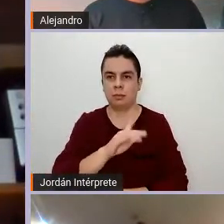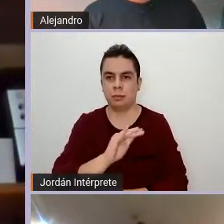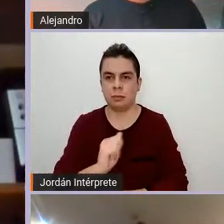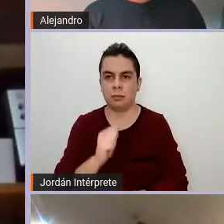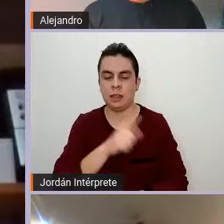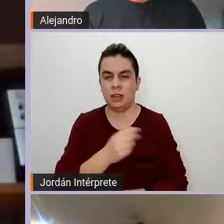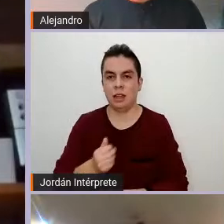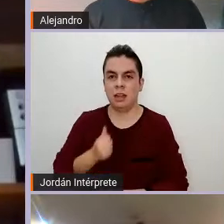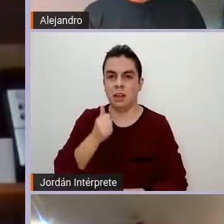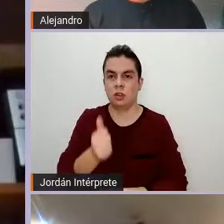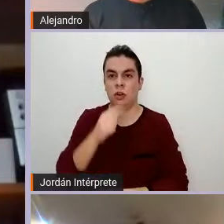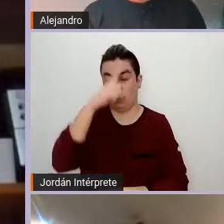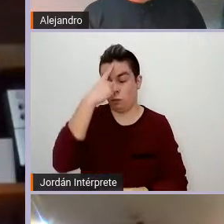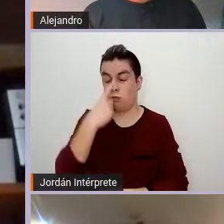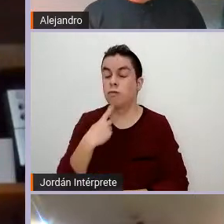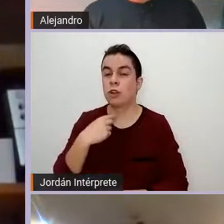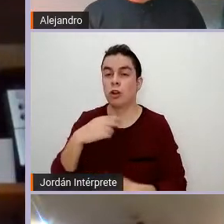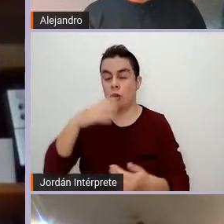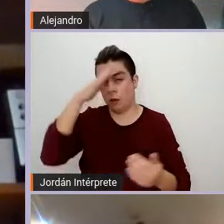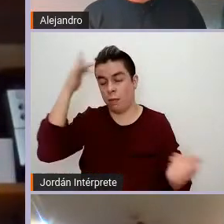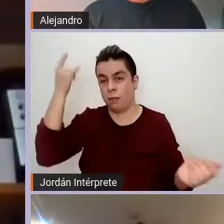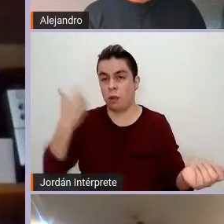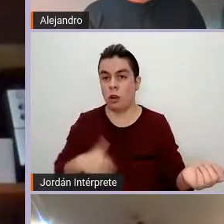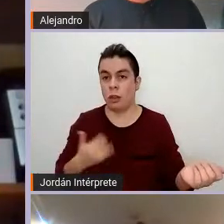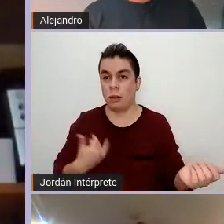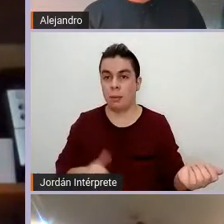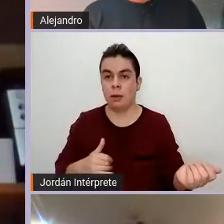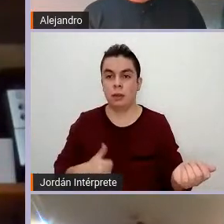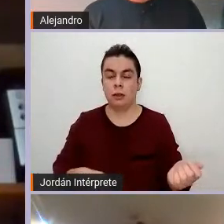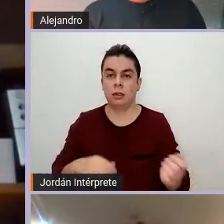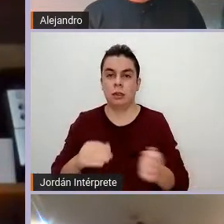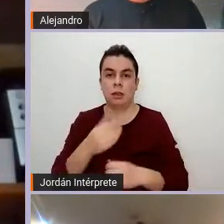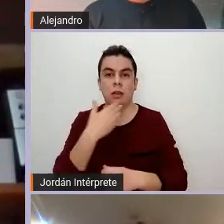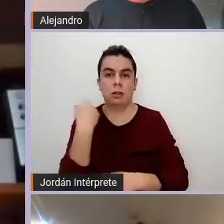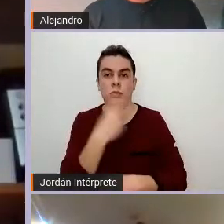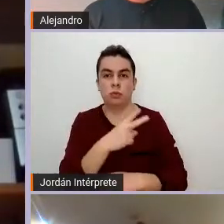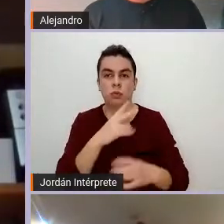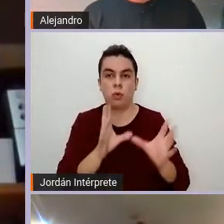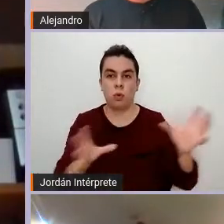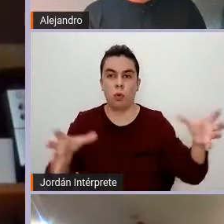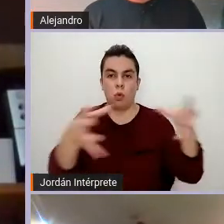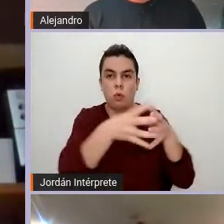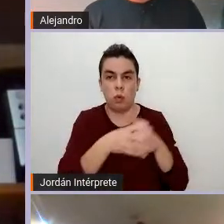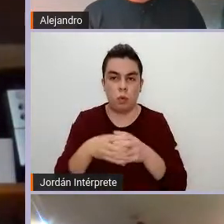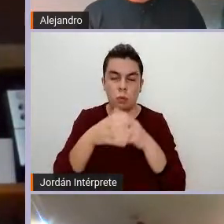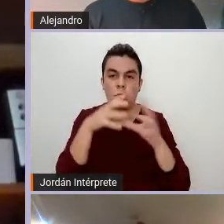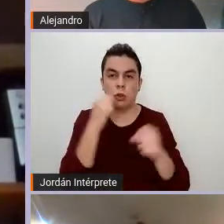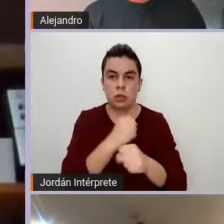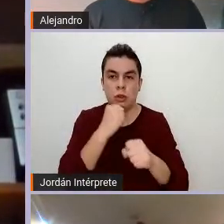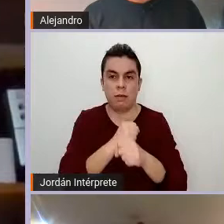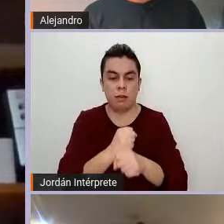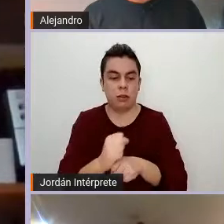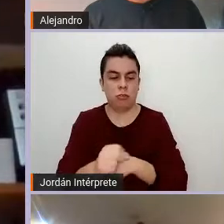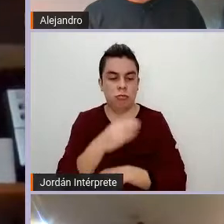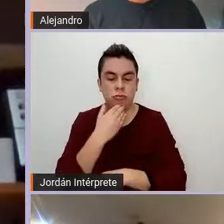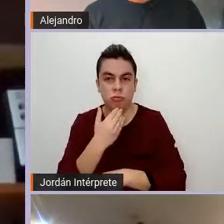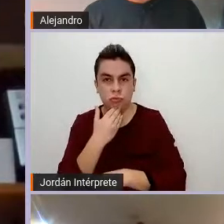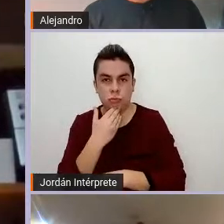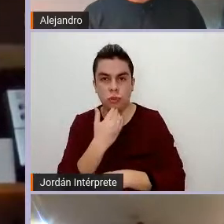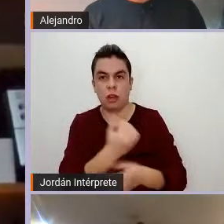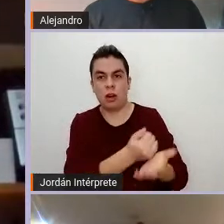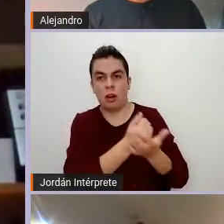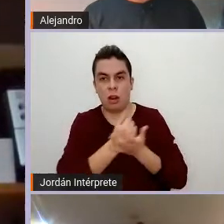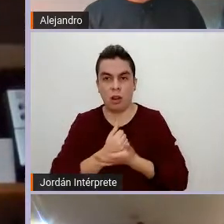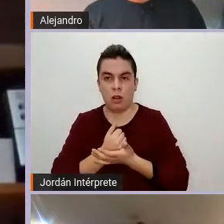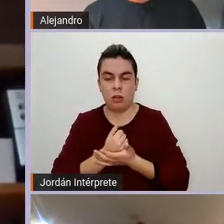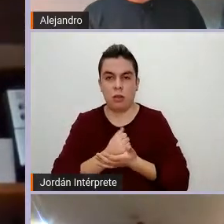Parra, pero con ello también a todo tu equipo de trabajo, que también ayuda a respaldar el accionar de